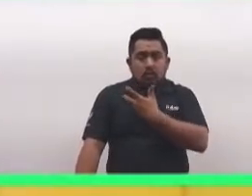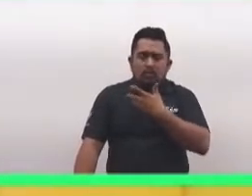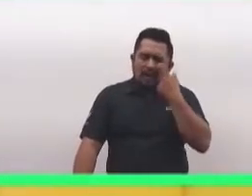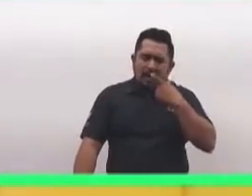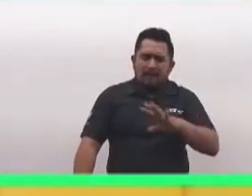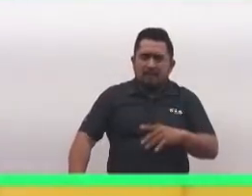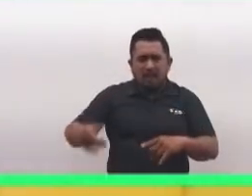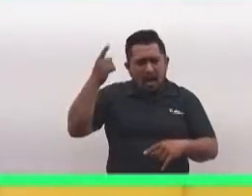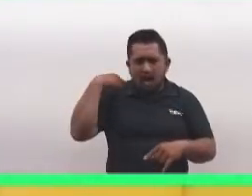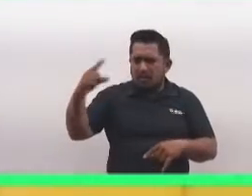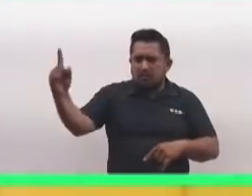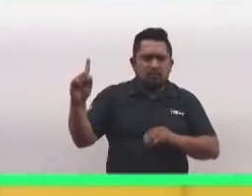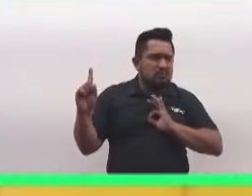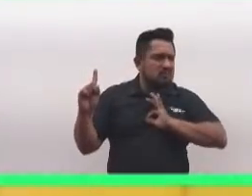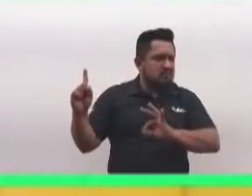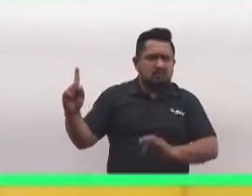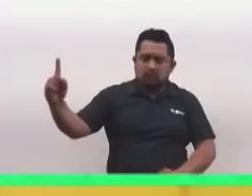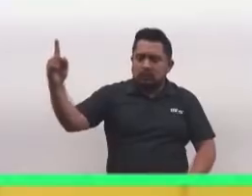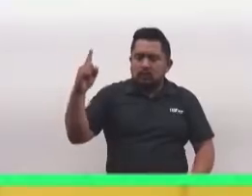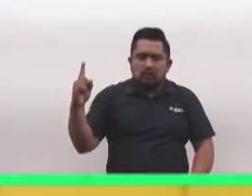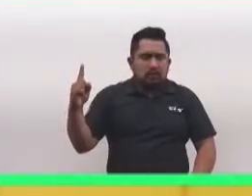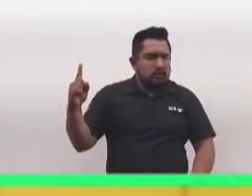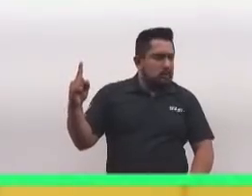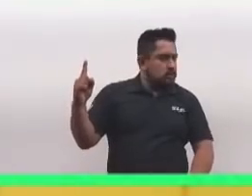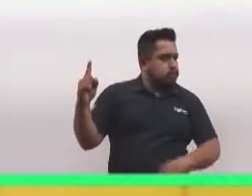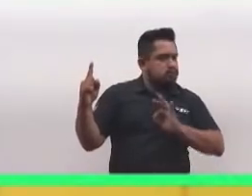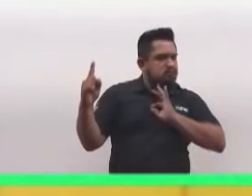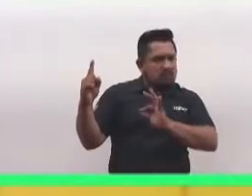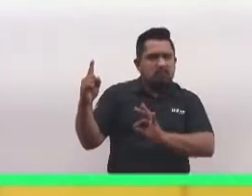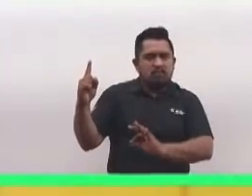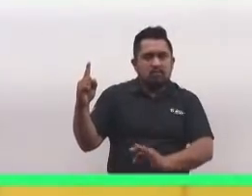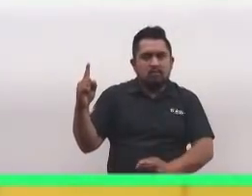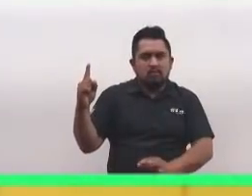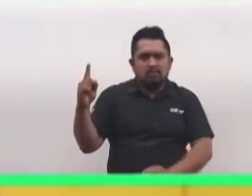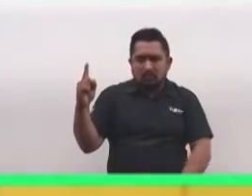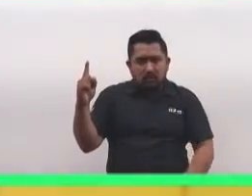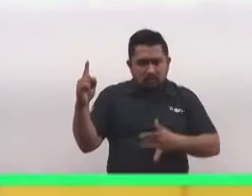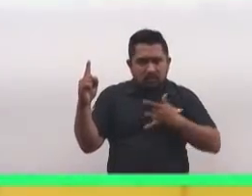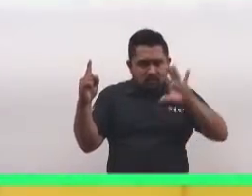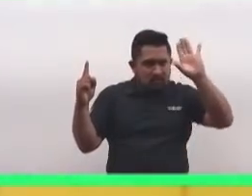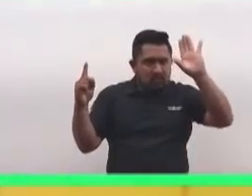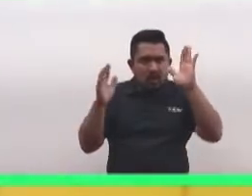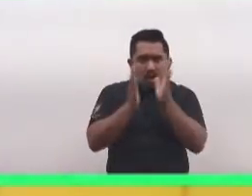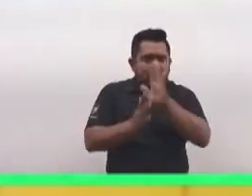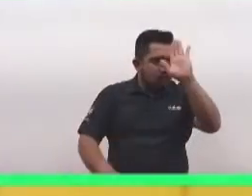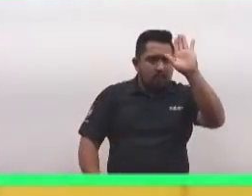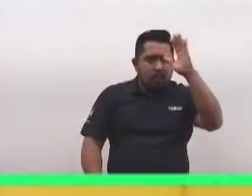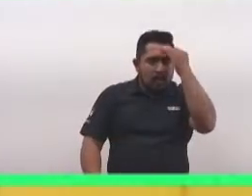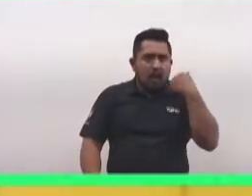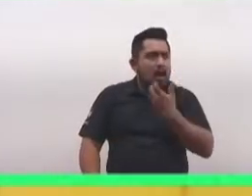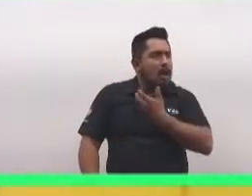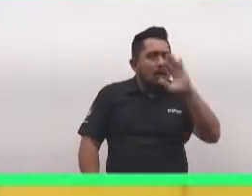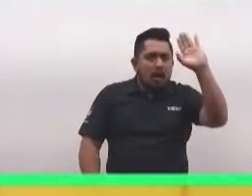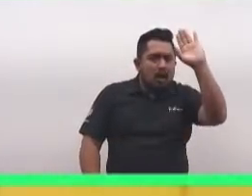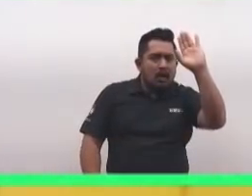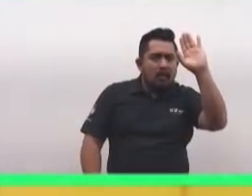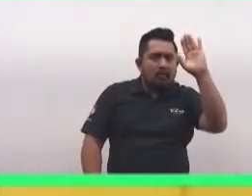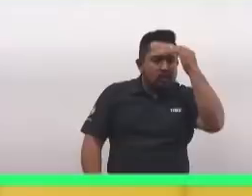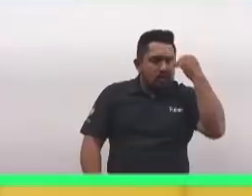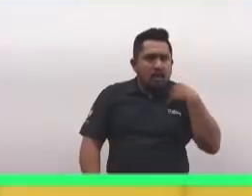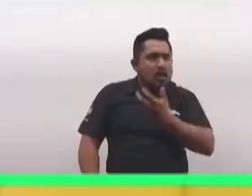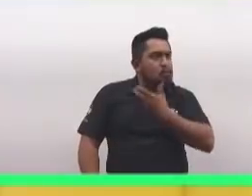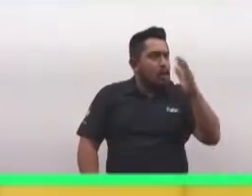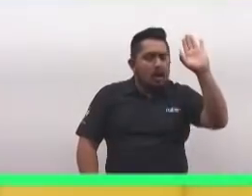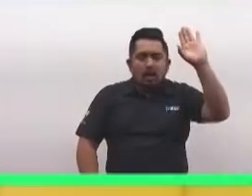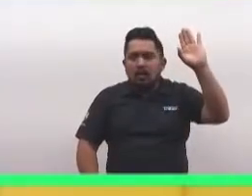persona que no le simpatiza y tan pronto llega a usted está la comida le cae mal alguien dice amén algún yerno dice amén alguna suegra dice